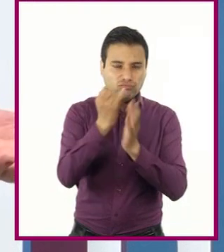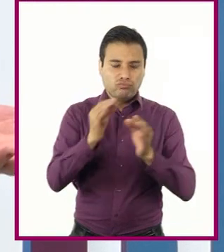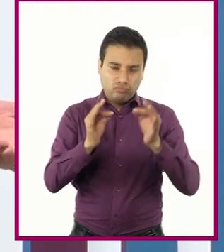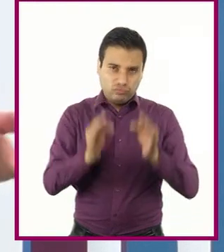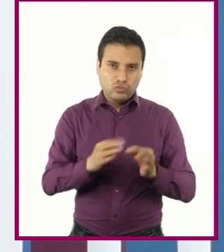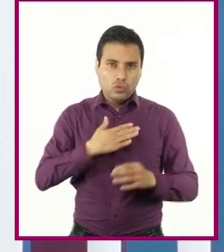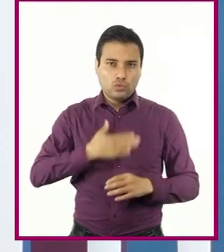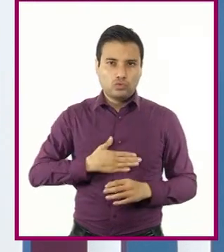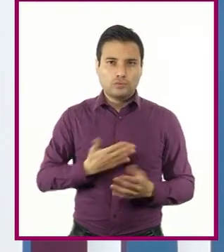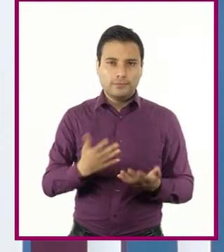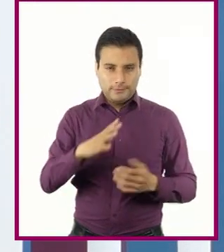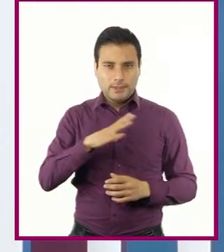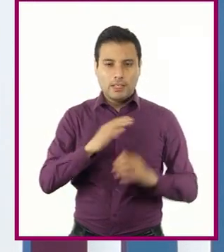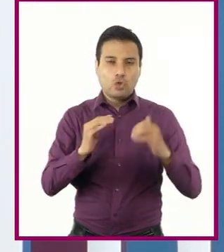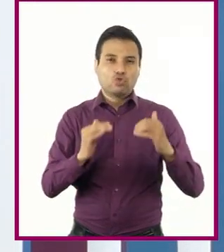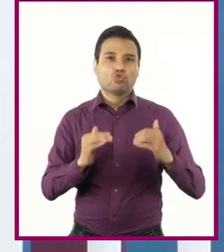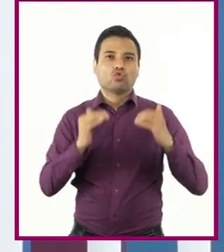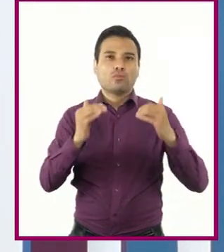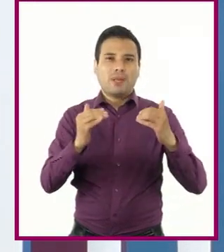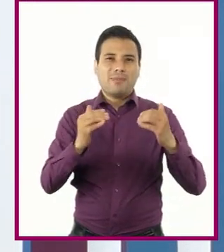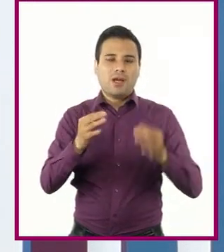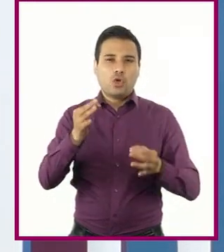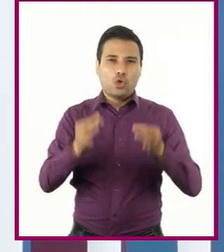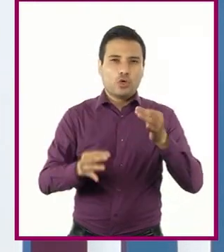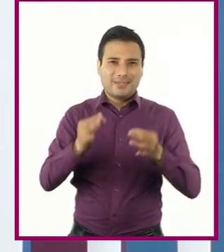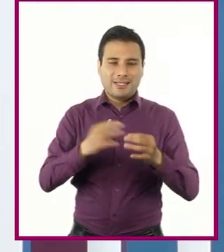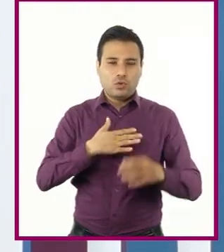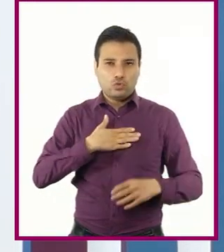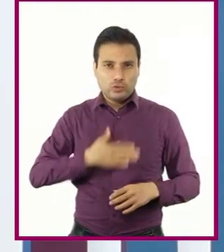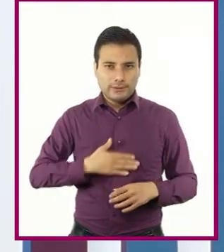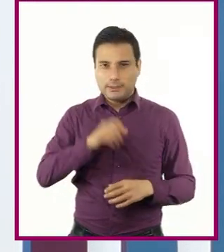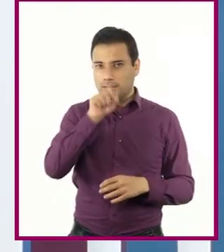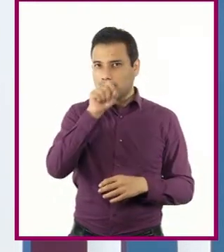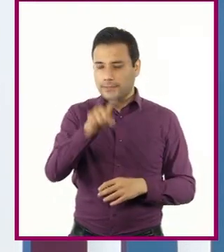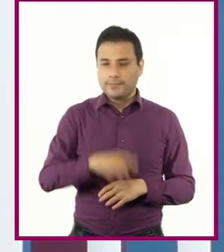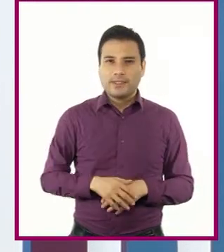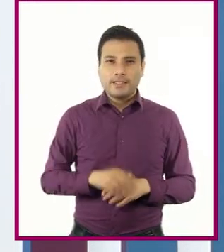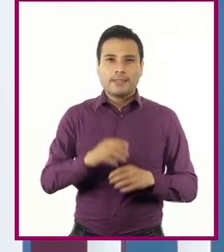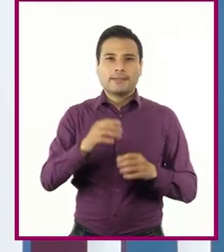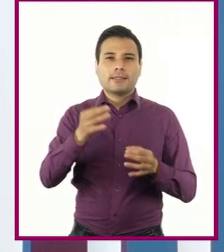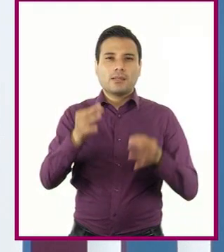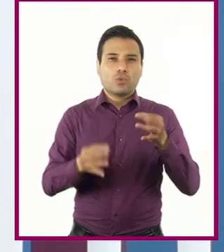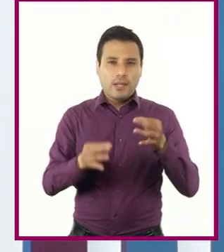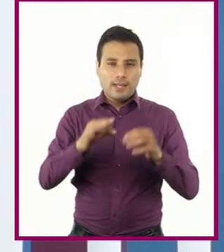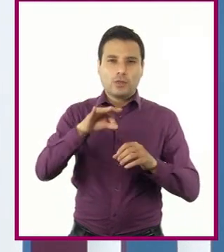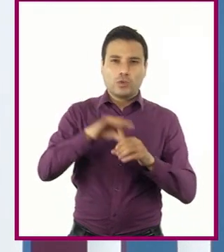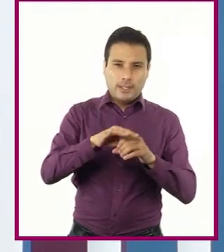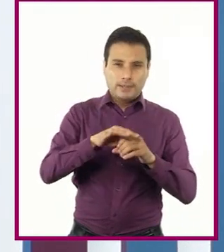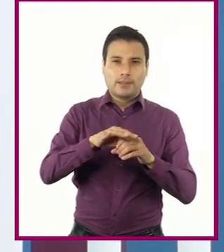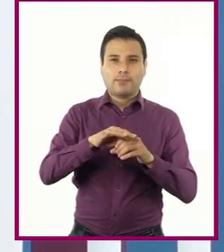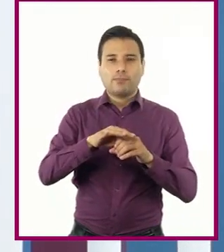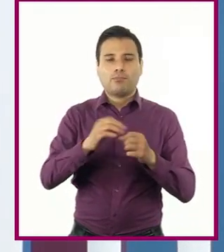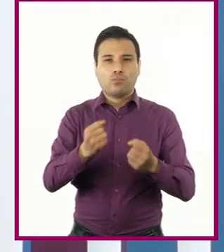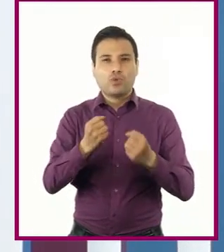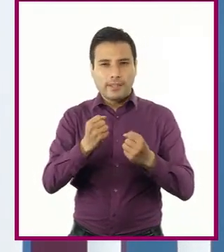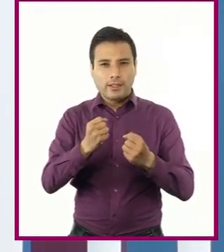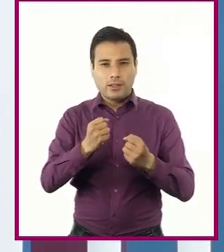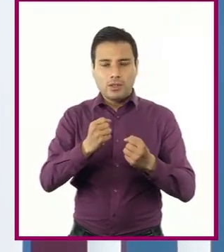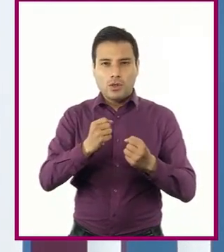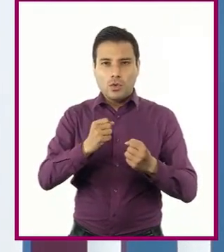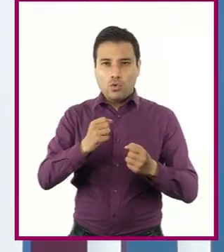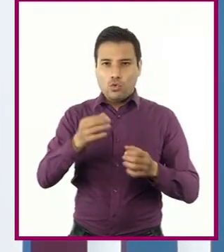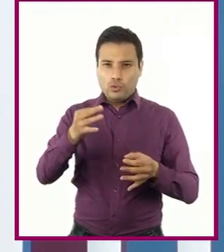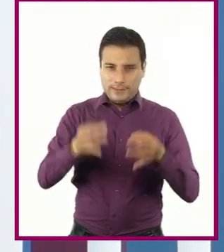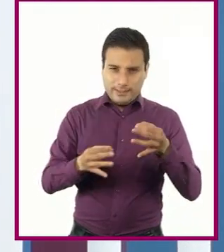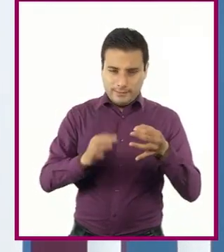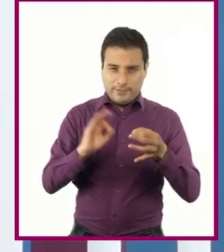de Justicia, el Tribunal Electoral del Poder Judicial de la Federación, los tribunales colegiados de circuito y los